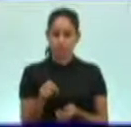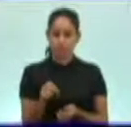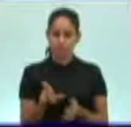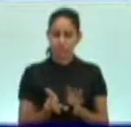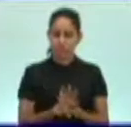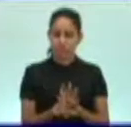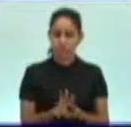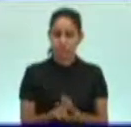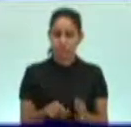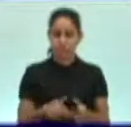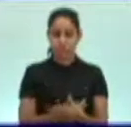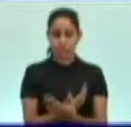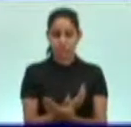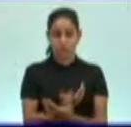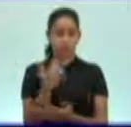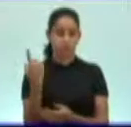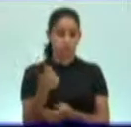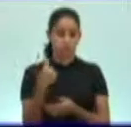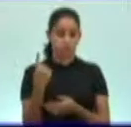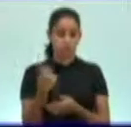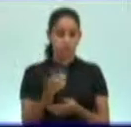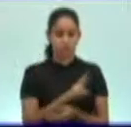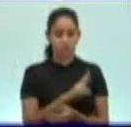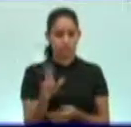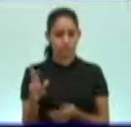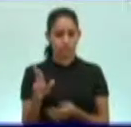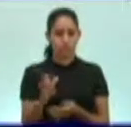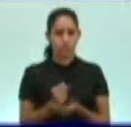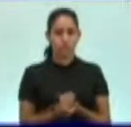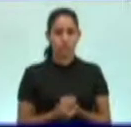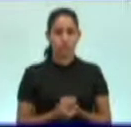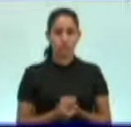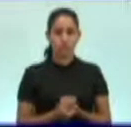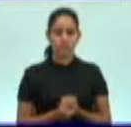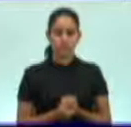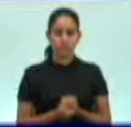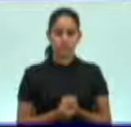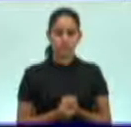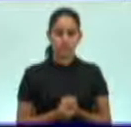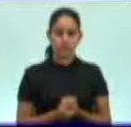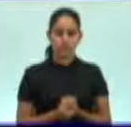tener por los símbolos de la República.